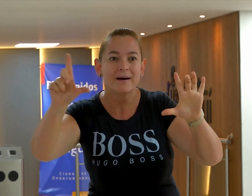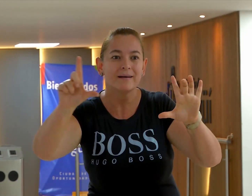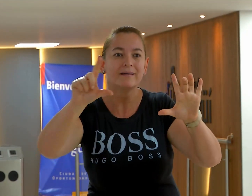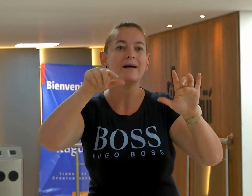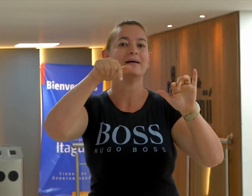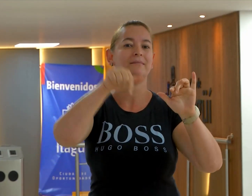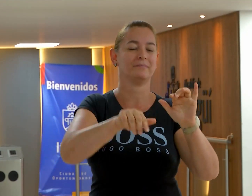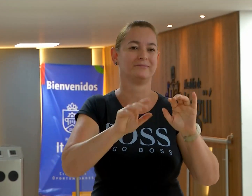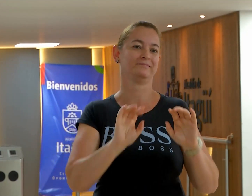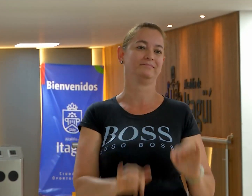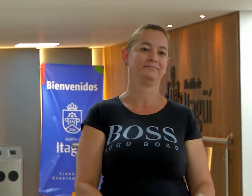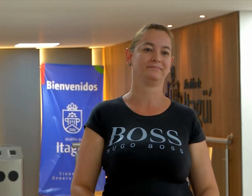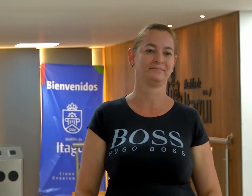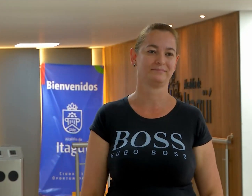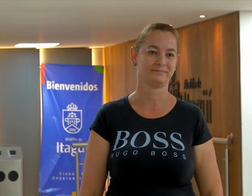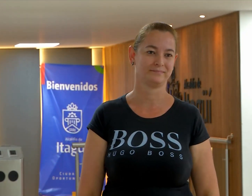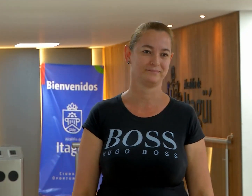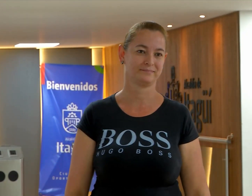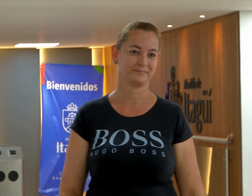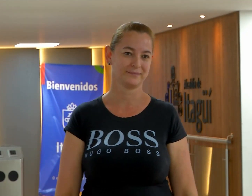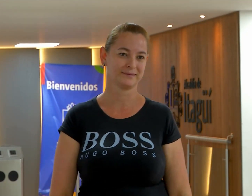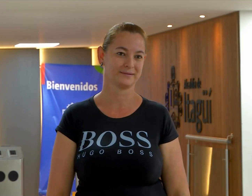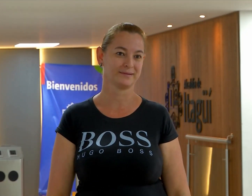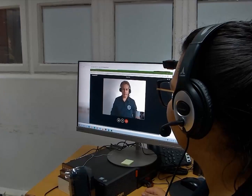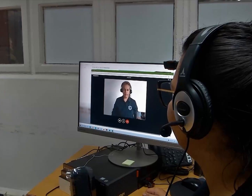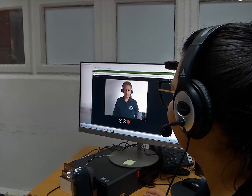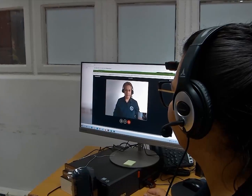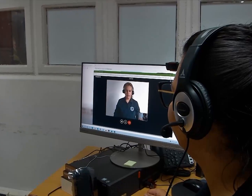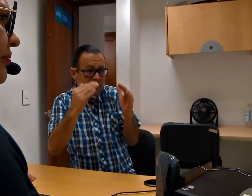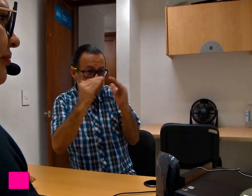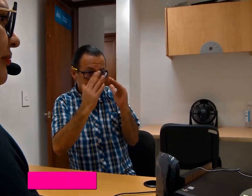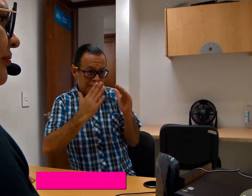visibilizan la lengua de la comunidad sorda. Gracias.